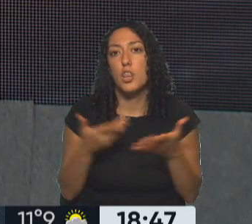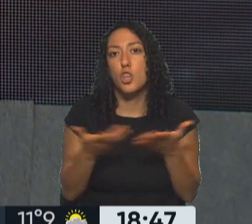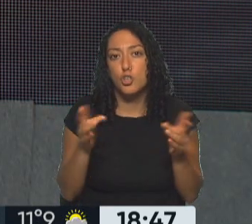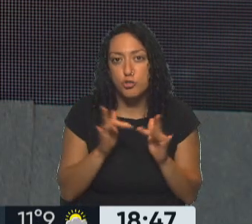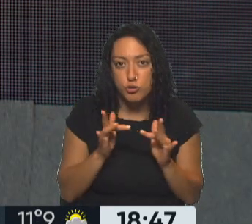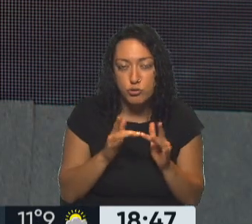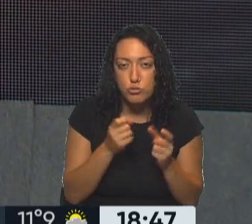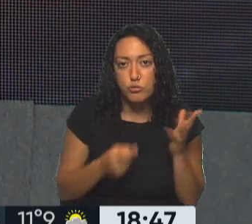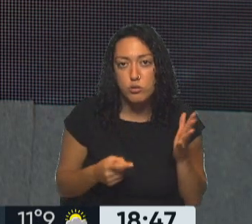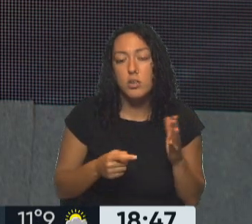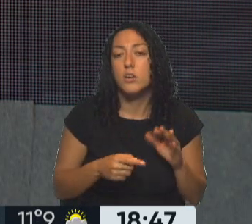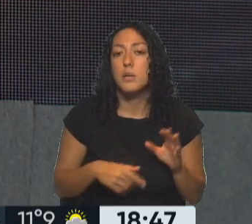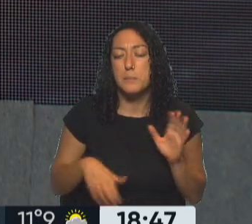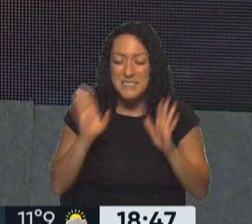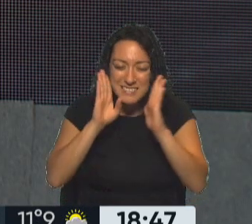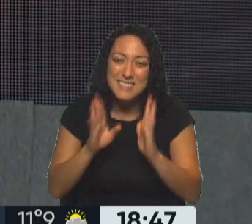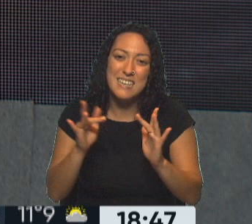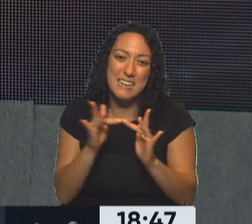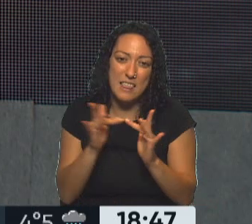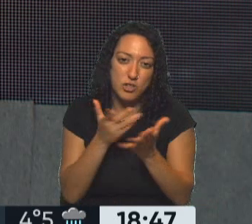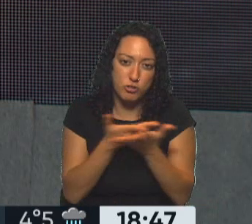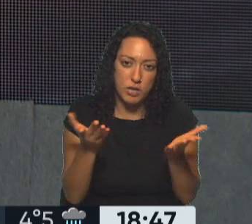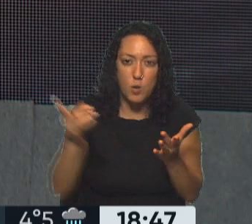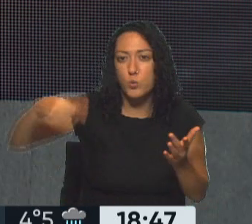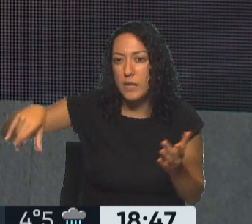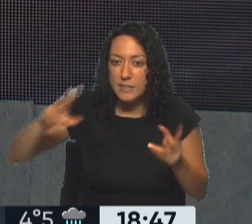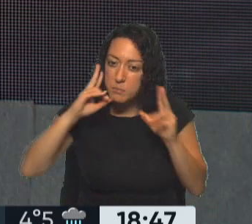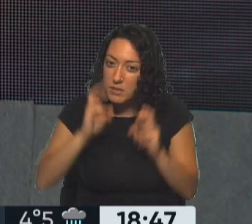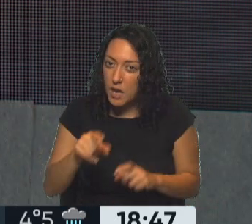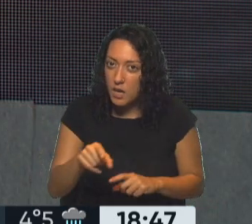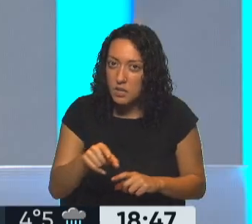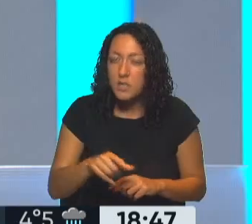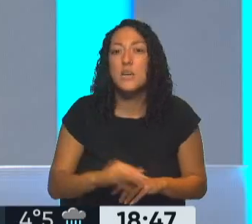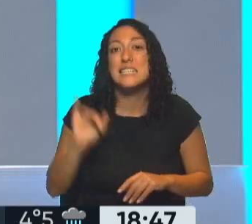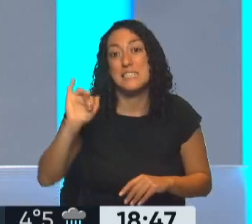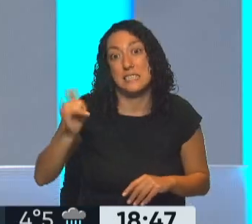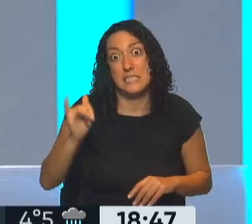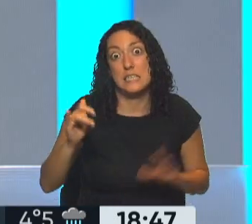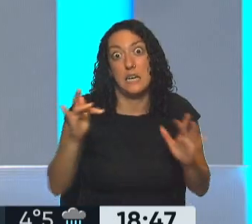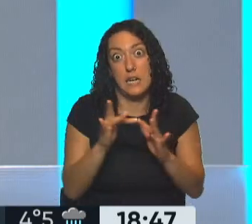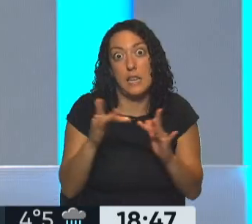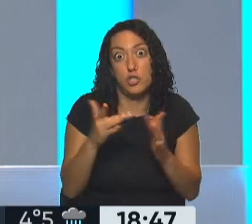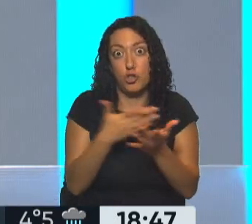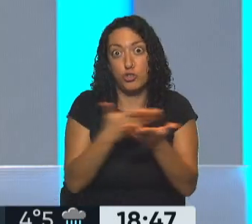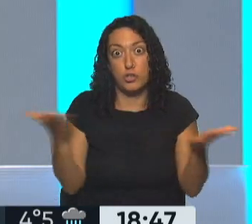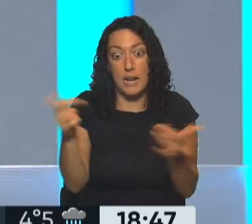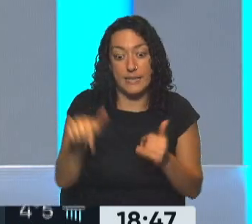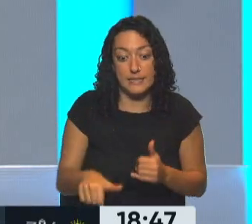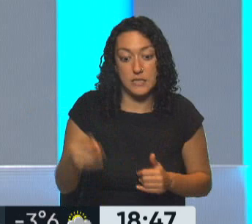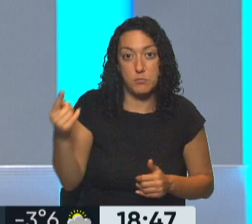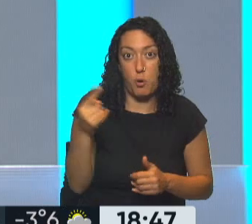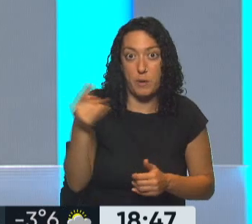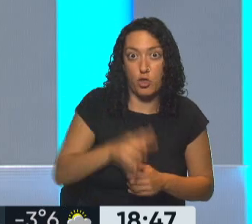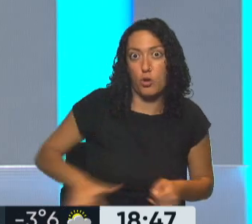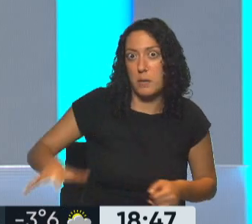las redes sociales han puesto también la lupa y la observancia en eso sí porque las redes sociales hoy se convierten en un